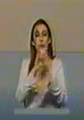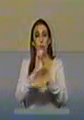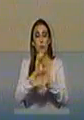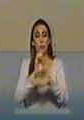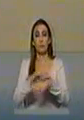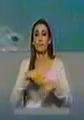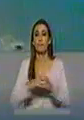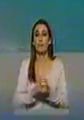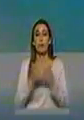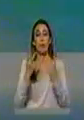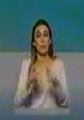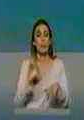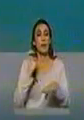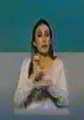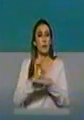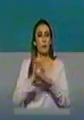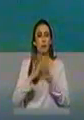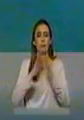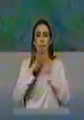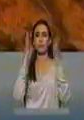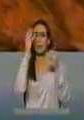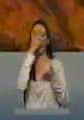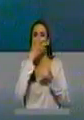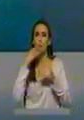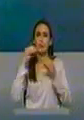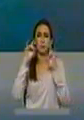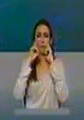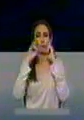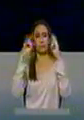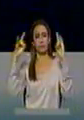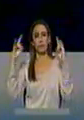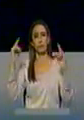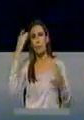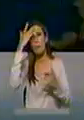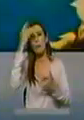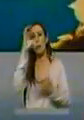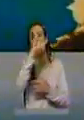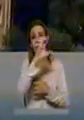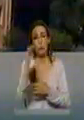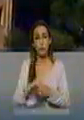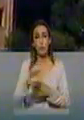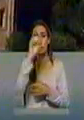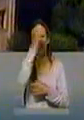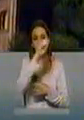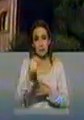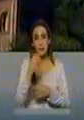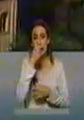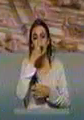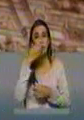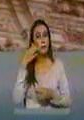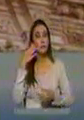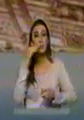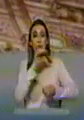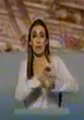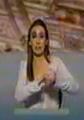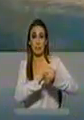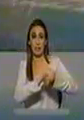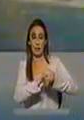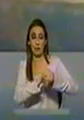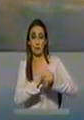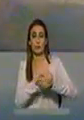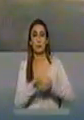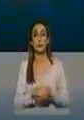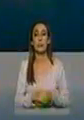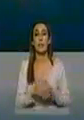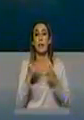país con una gran riqueza y diversidad por sus regiones, costa, sierra, Amazonía y, lógicamente, las Islas